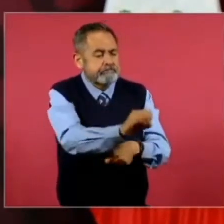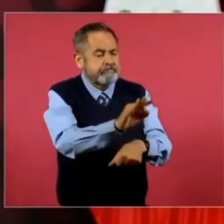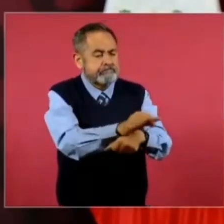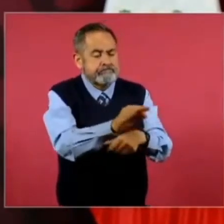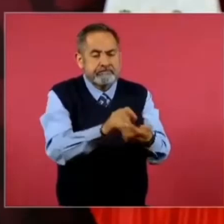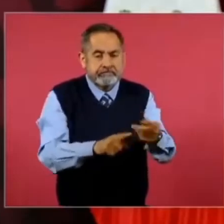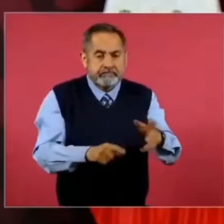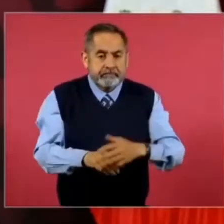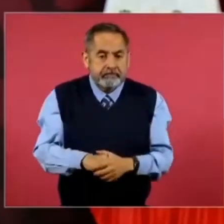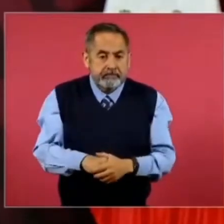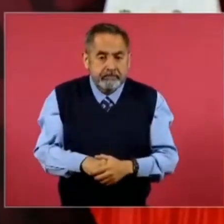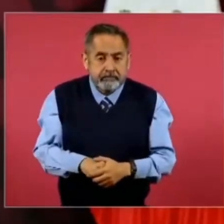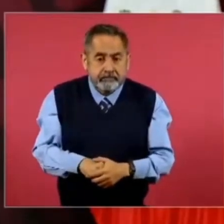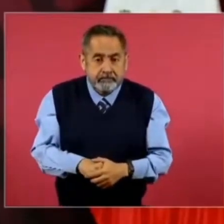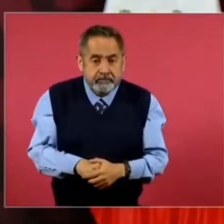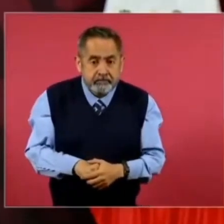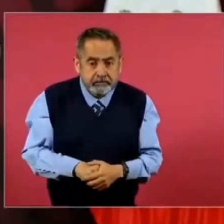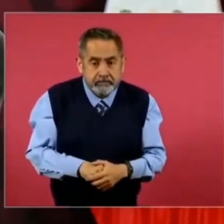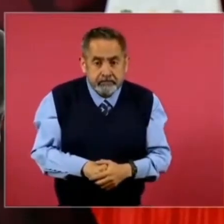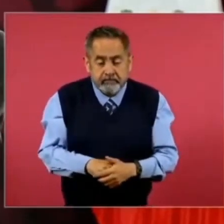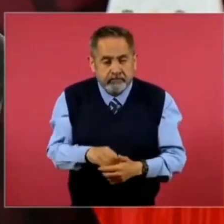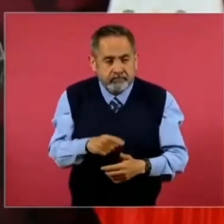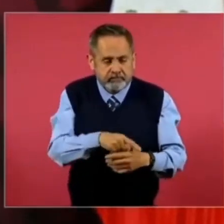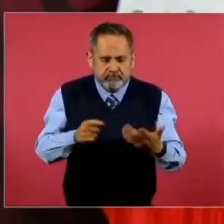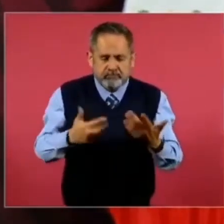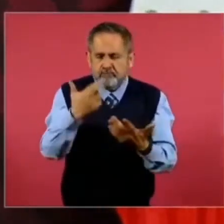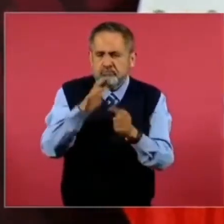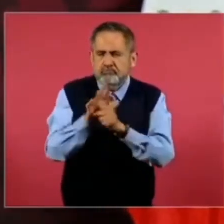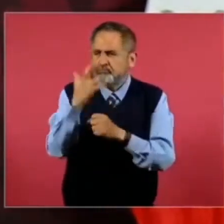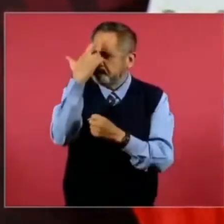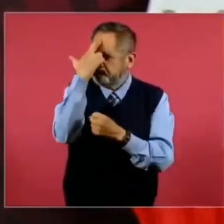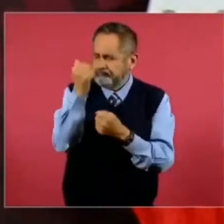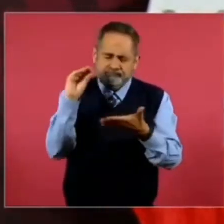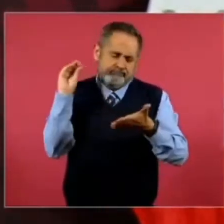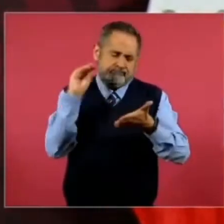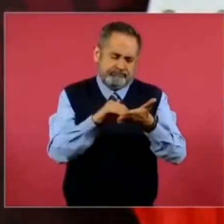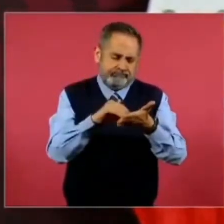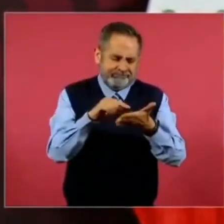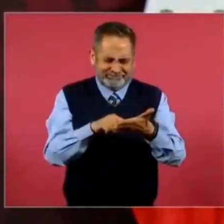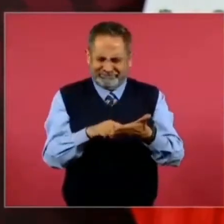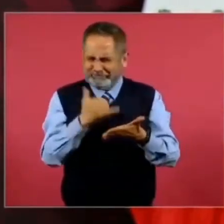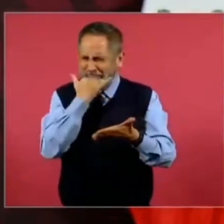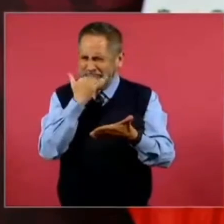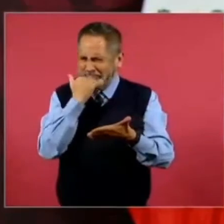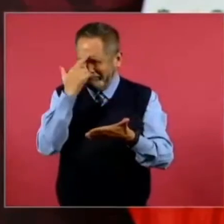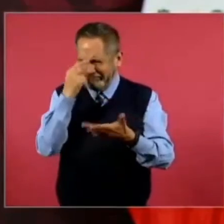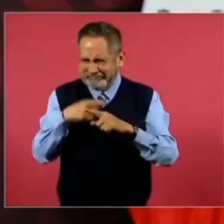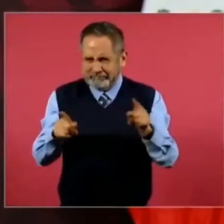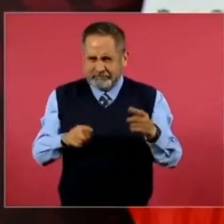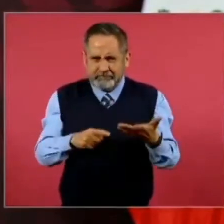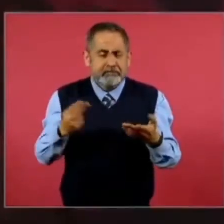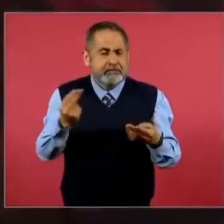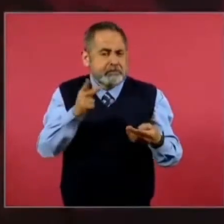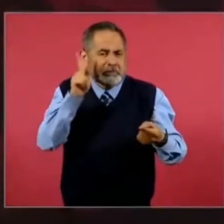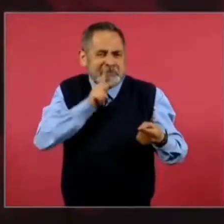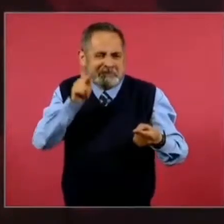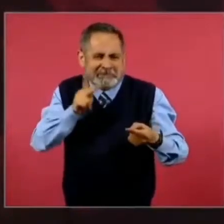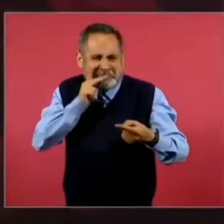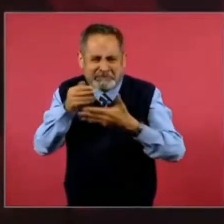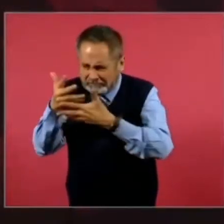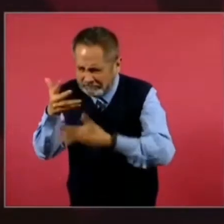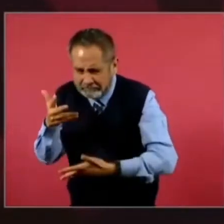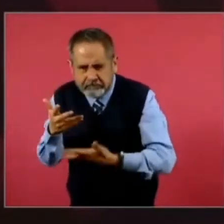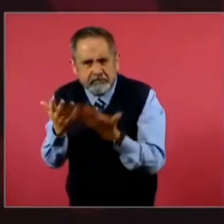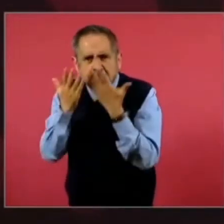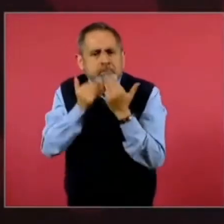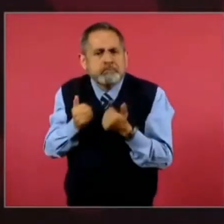muy difícil de sostener, porque se requieren de muchas pruebas y hasta ahora